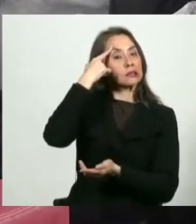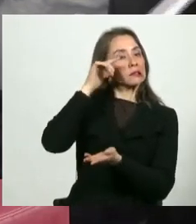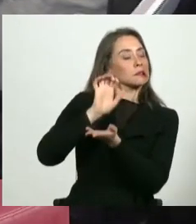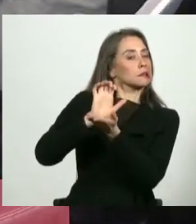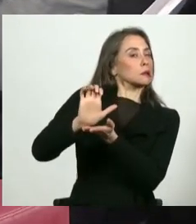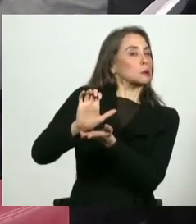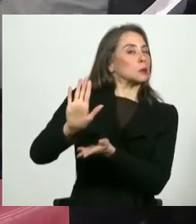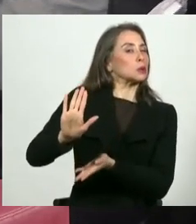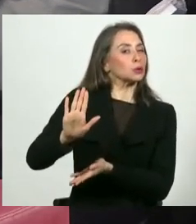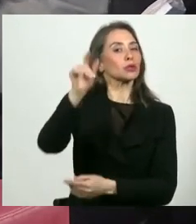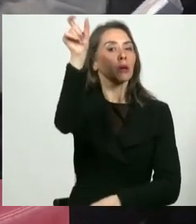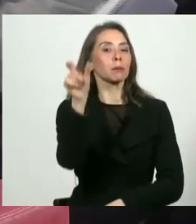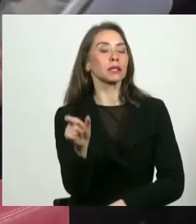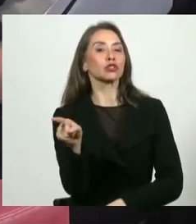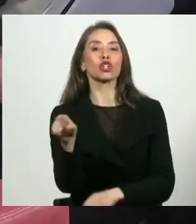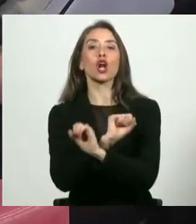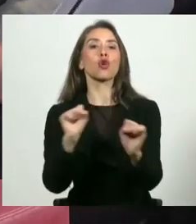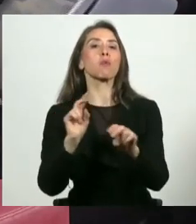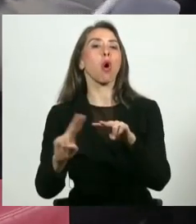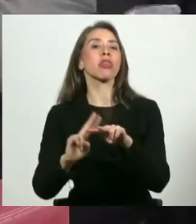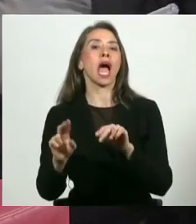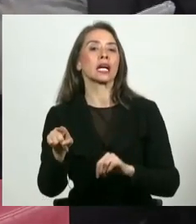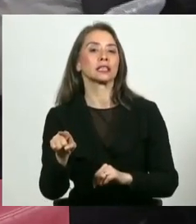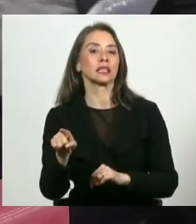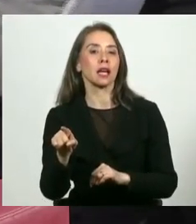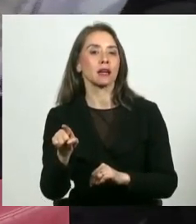prejuzgo que una persona no puede hacer algo